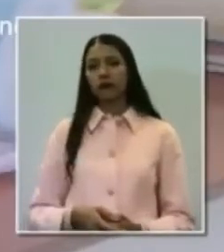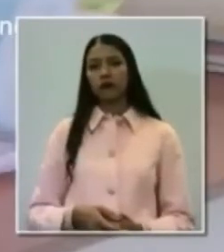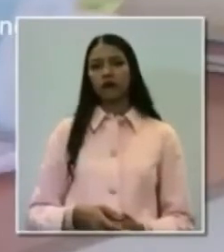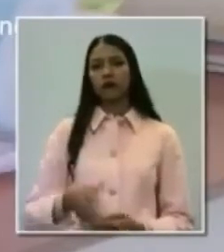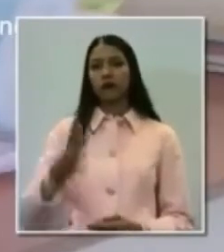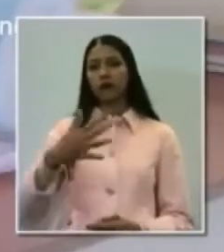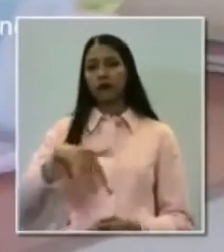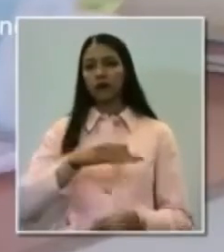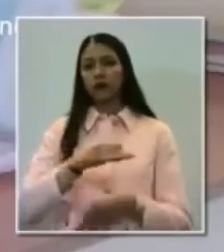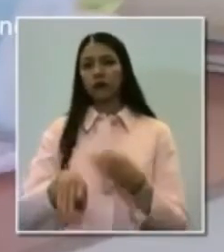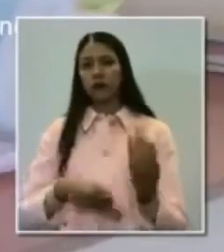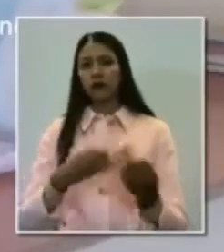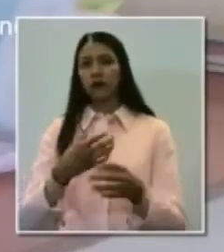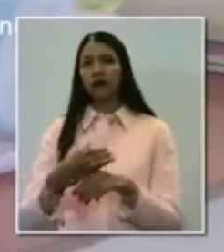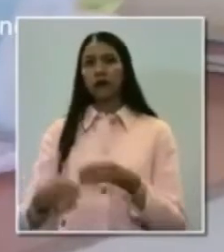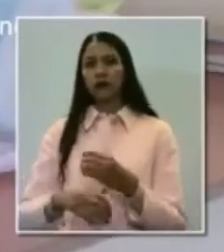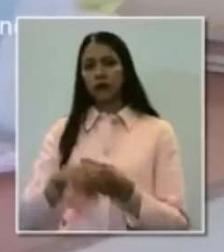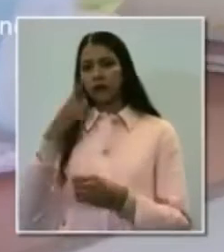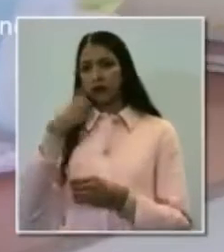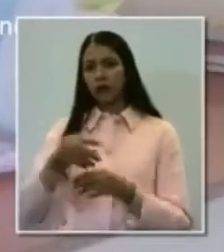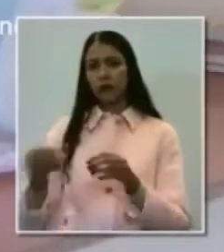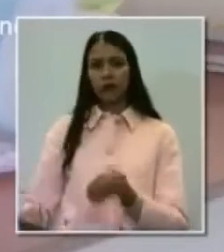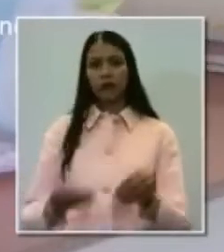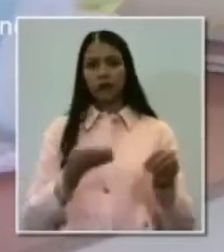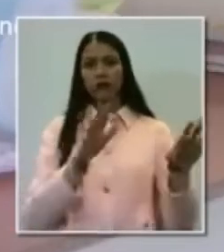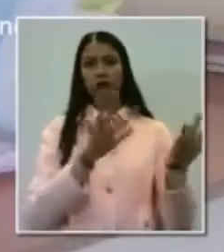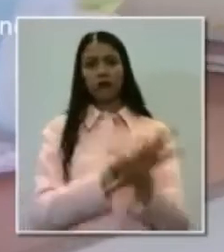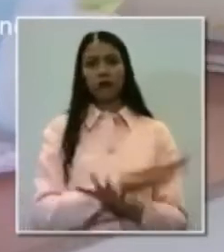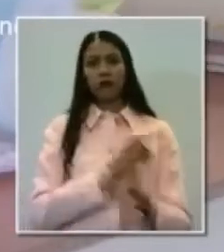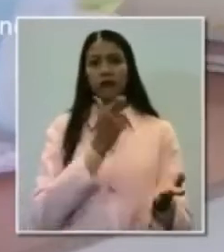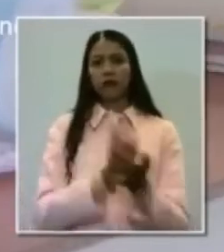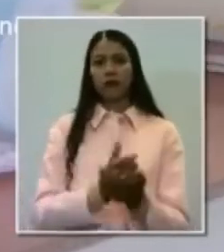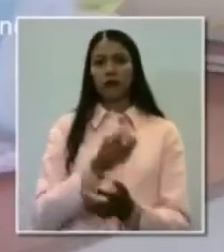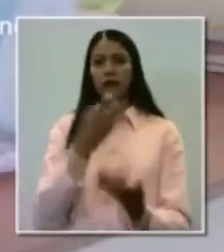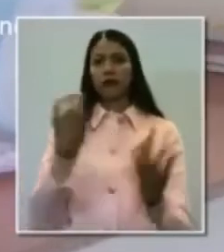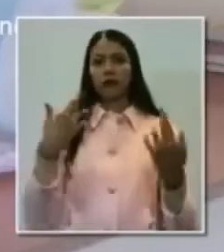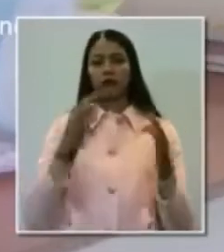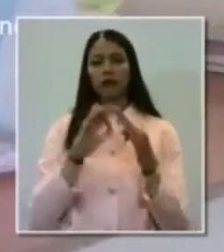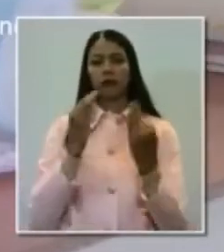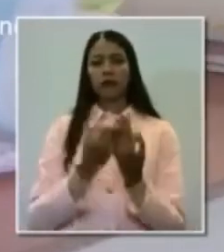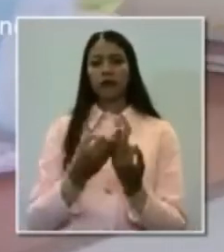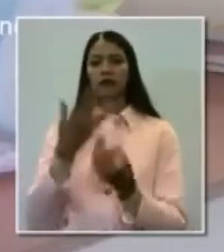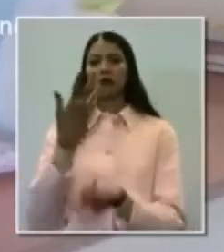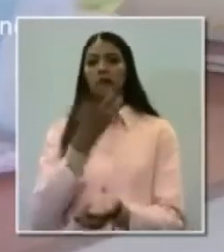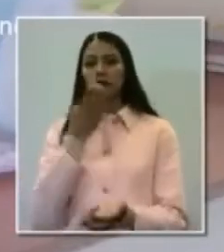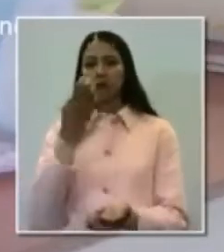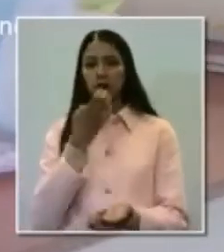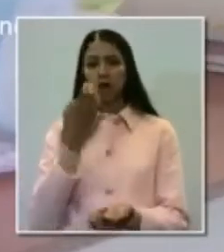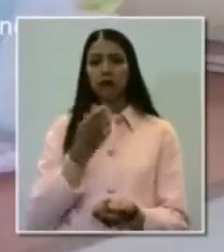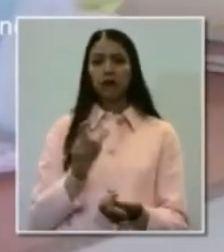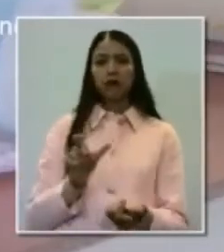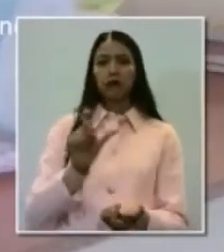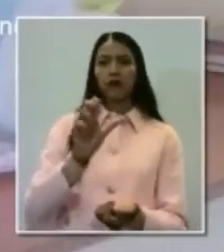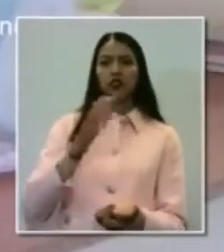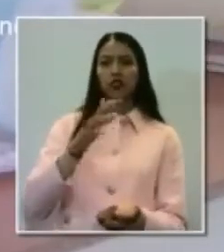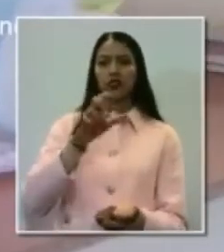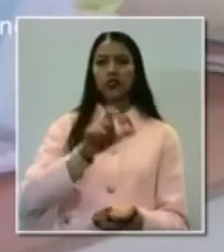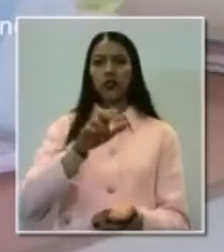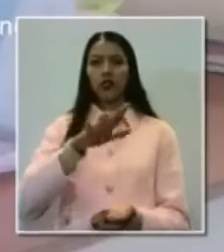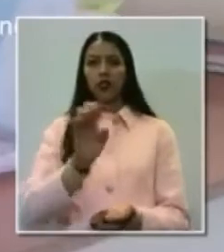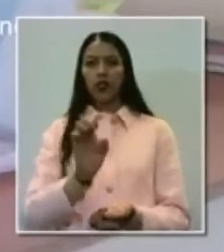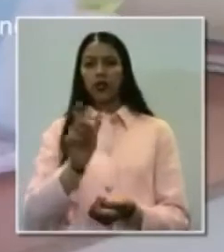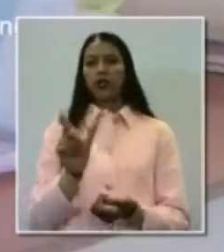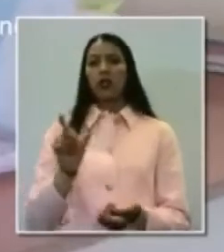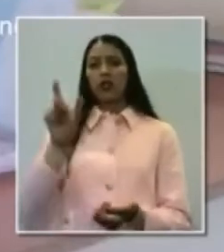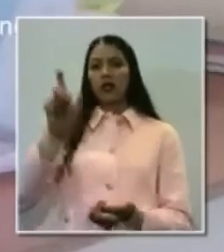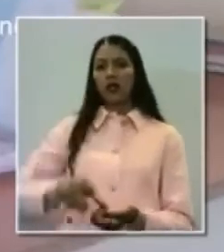se buscan todas las razones para trasladar los pagos de esta manera tradicional de cheque a tarjeta y el maestro puede proponer a